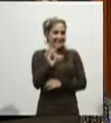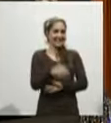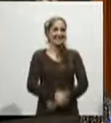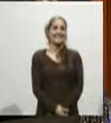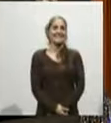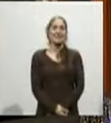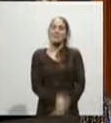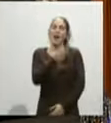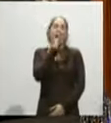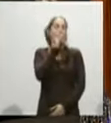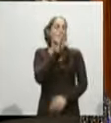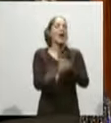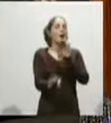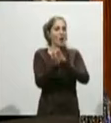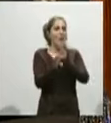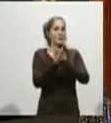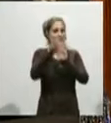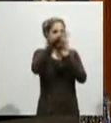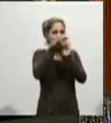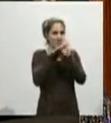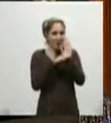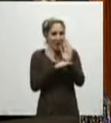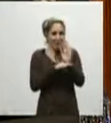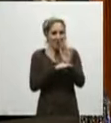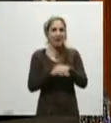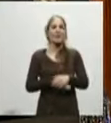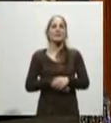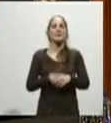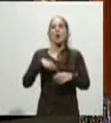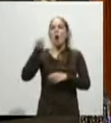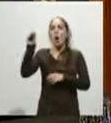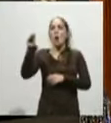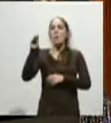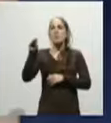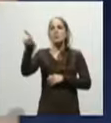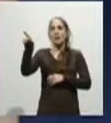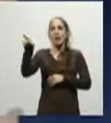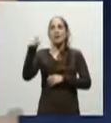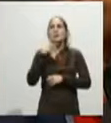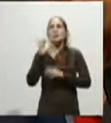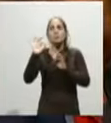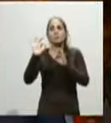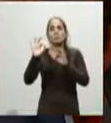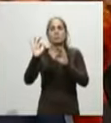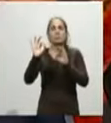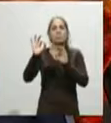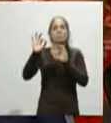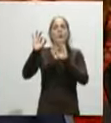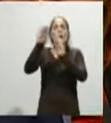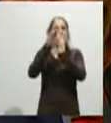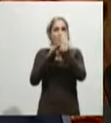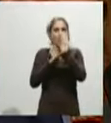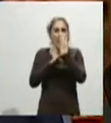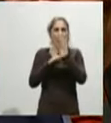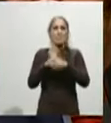Nada, vamos a seguir viendo el programa. Oye, por cierto, tú eres de Roscas y Cotufas, sí, ¿no? Sí, el mismo. Pues aquí en Lanzarote, flor de mí.